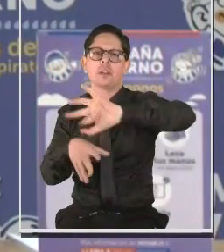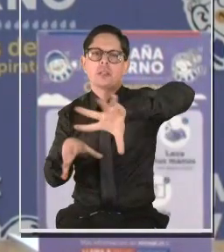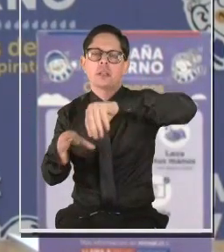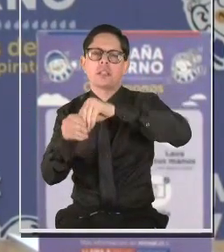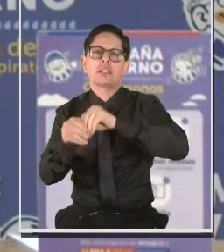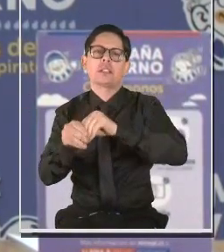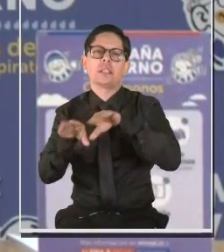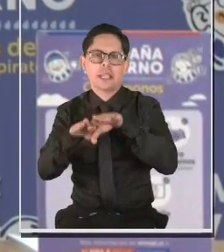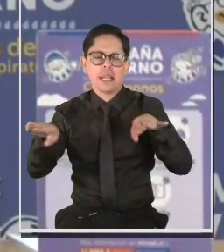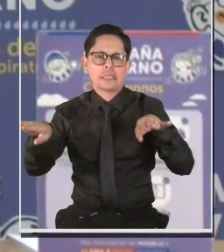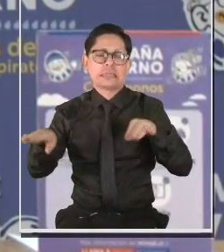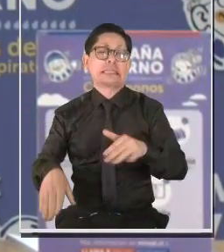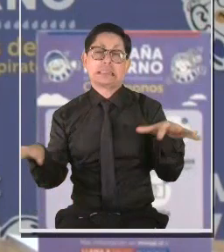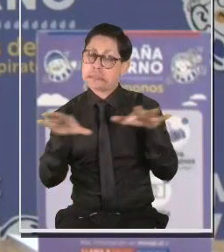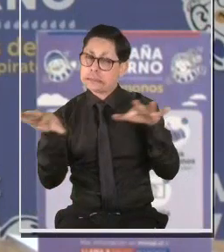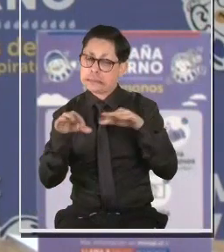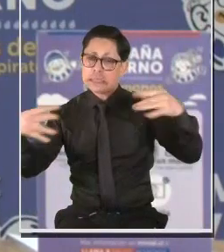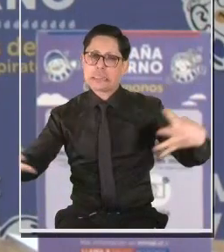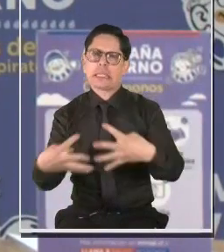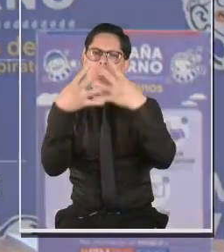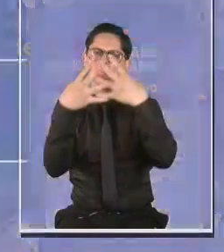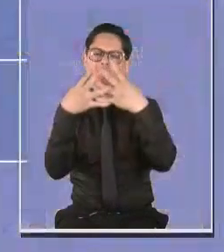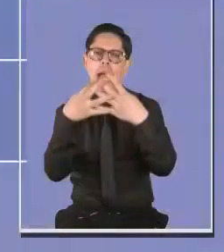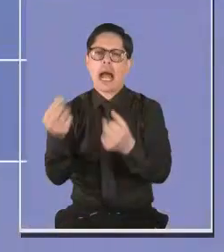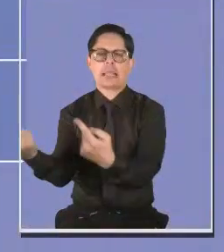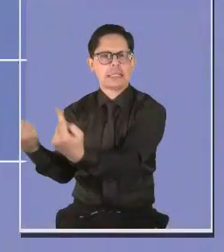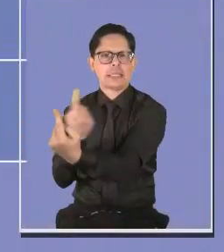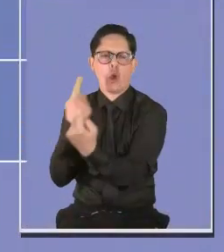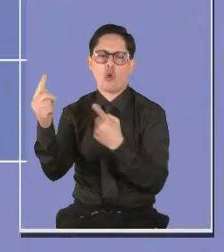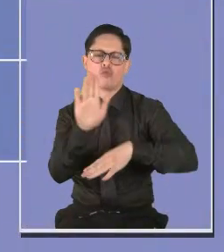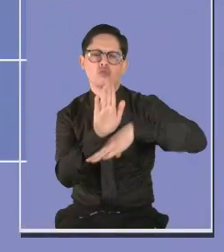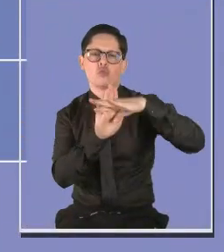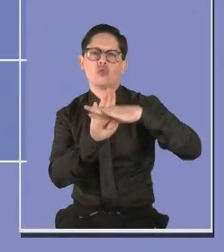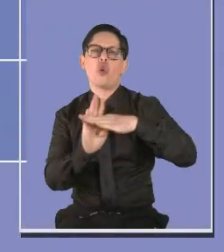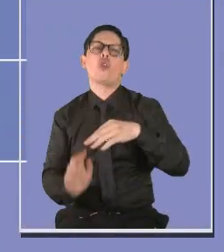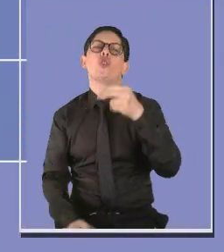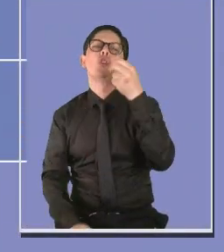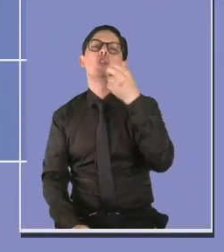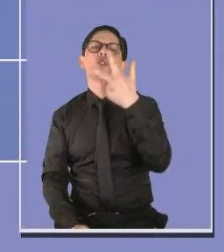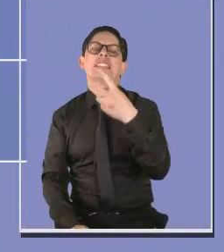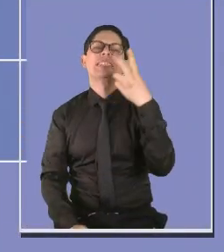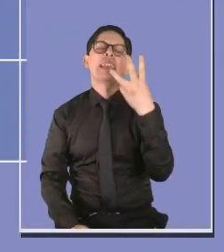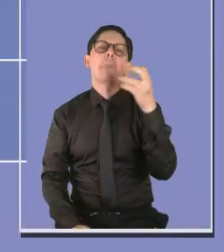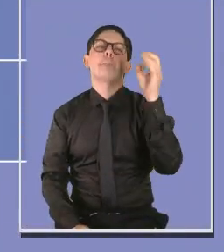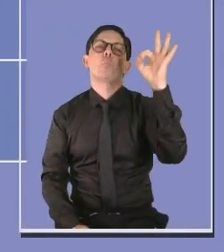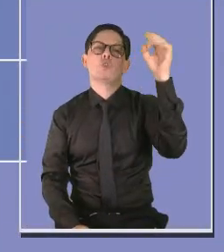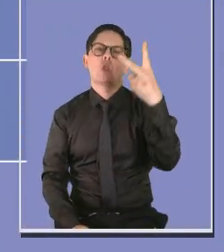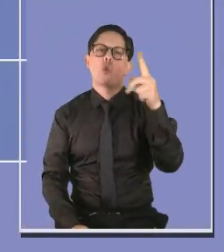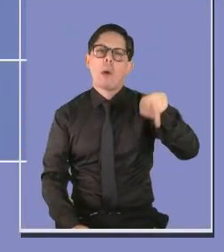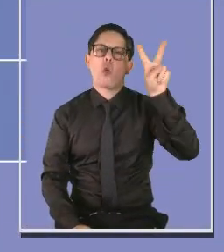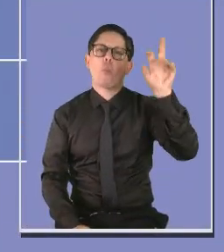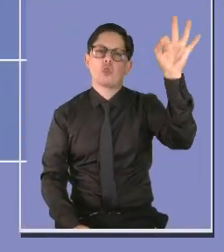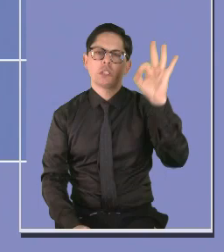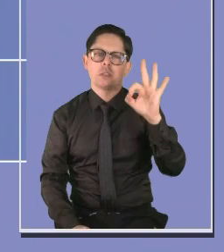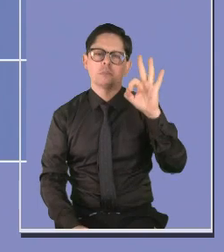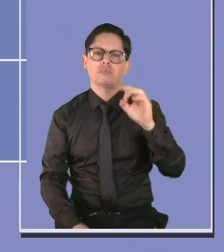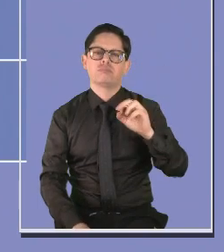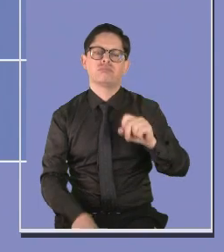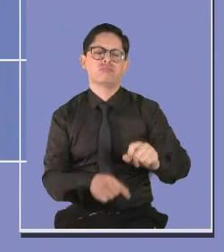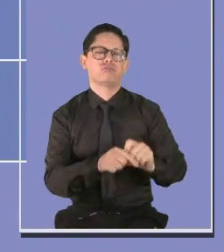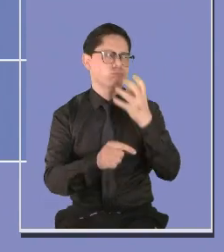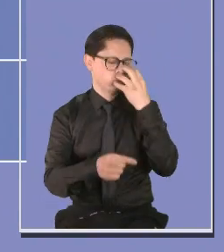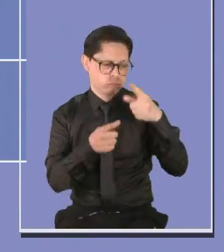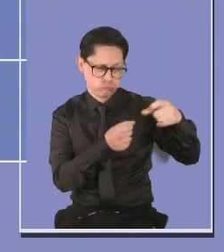camas clínicas críticas de la red asistencial Lo que implica Un aumento del 83,2% con respecto a la dotación